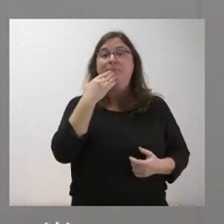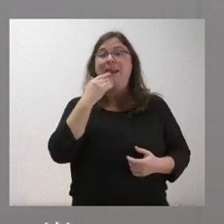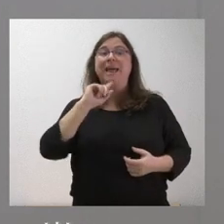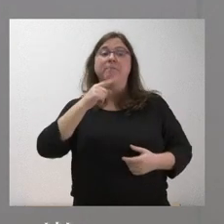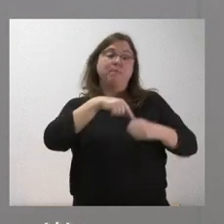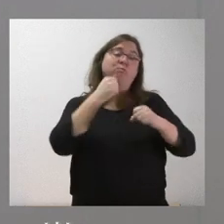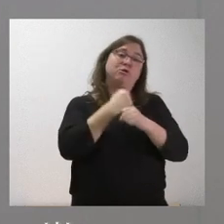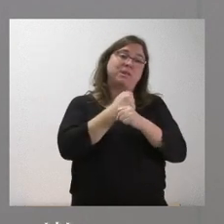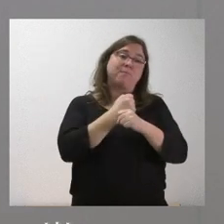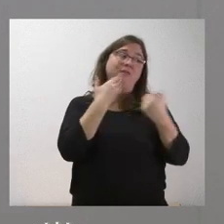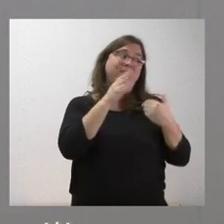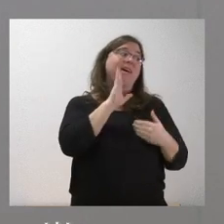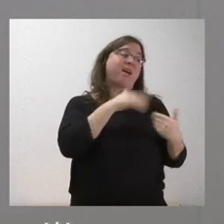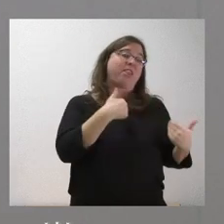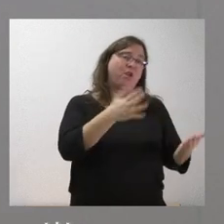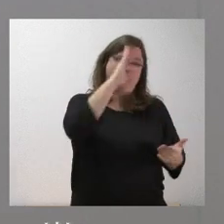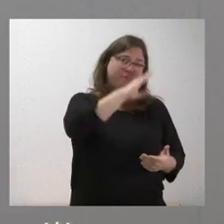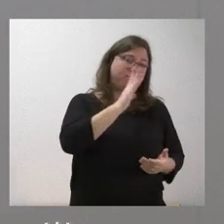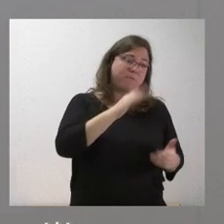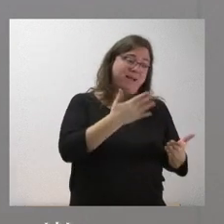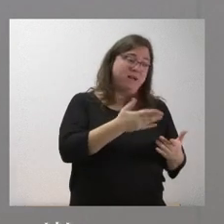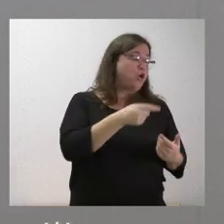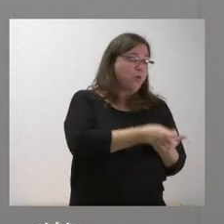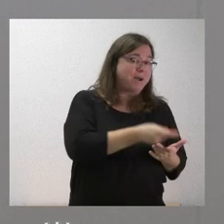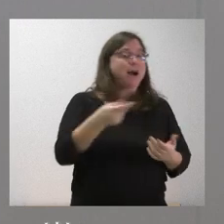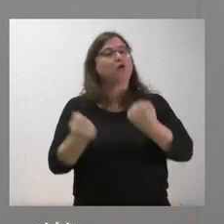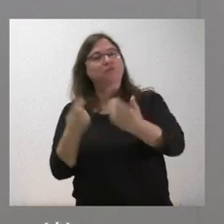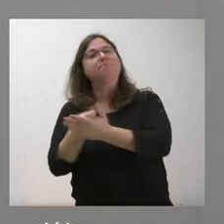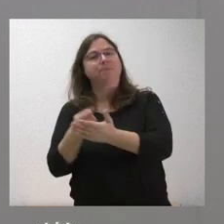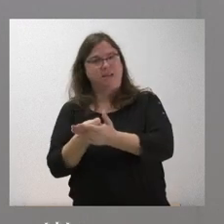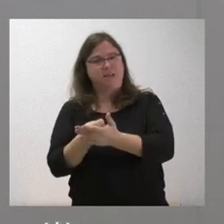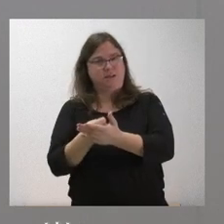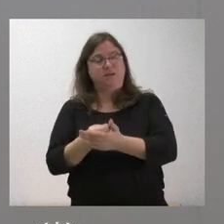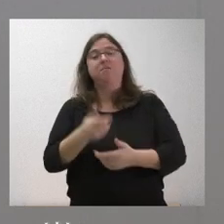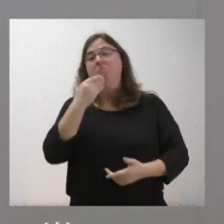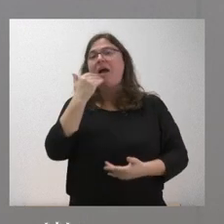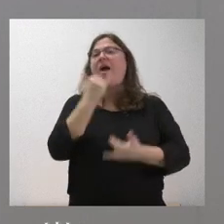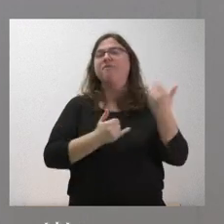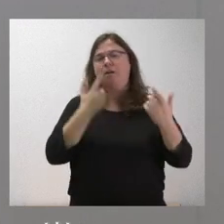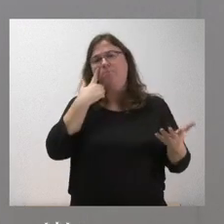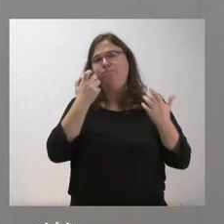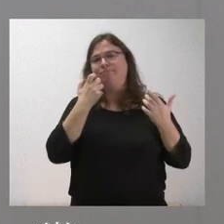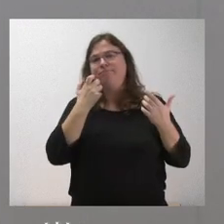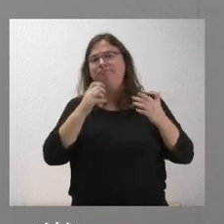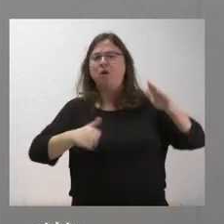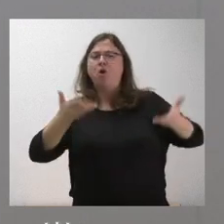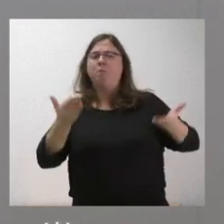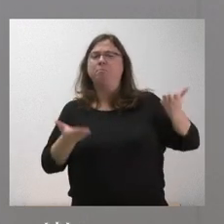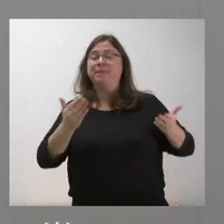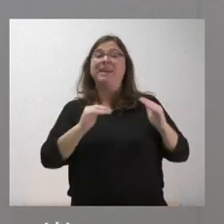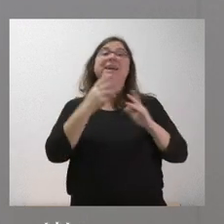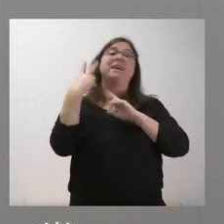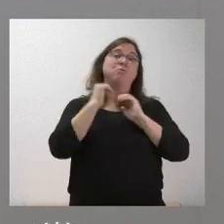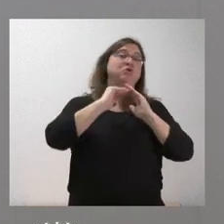puesto de trabajo con esa donación que se le efectuó y ese vehículo sí que era objeto de transmisiones patrimoniales por tanto lo que sí que hemos visto es que ha sido plenamente compatible la rebajada de